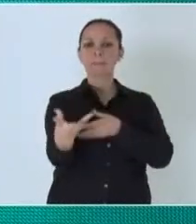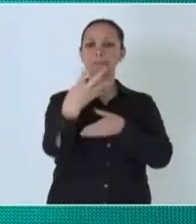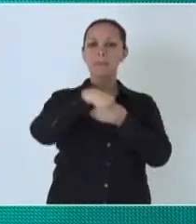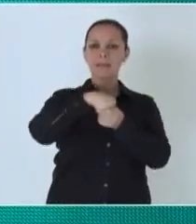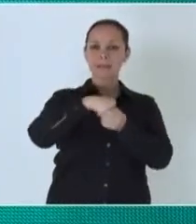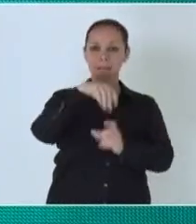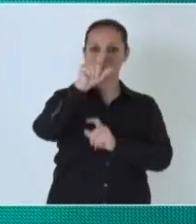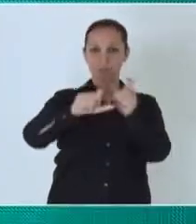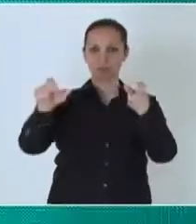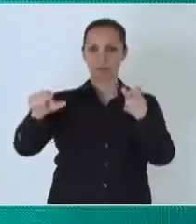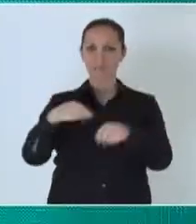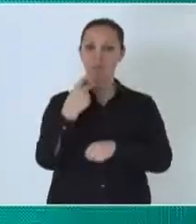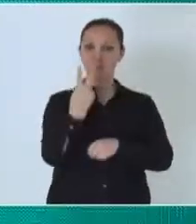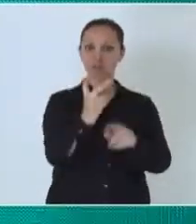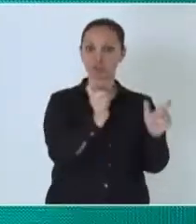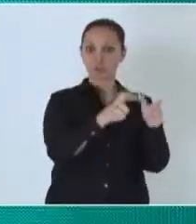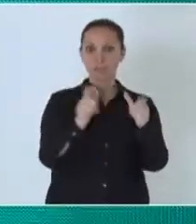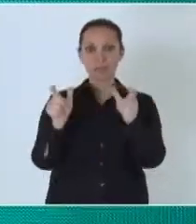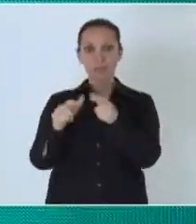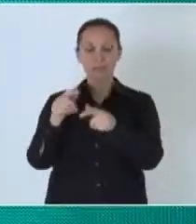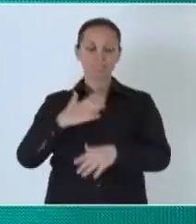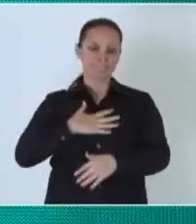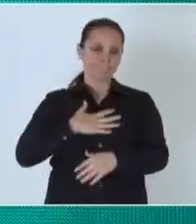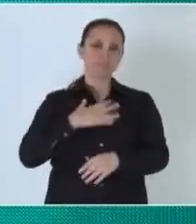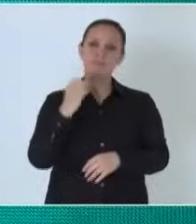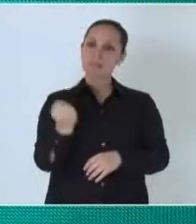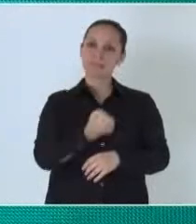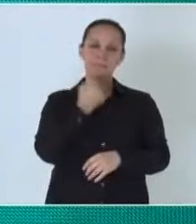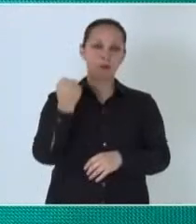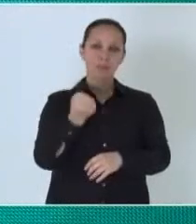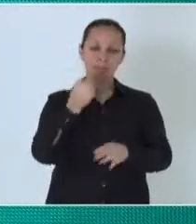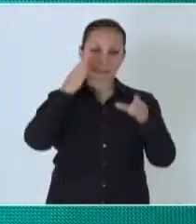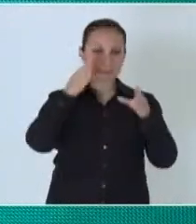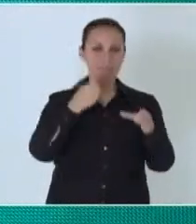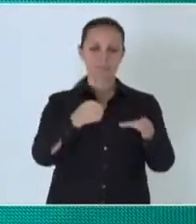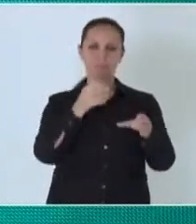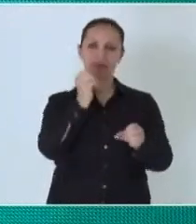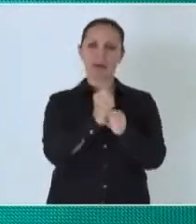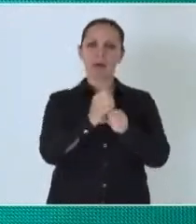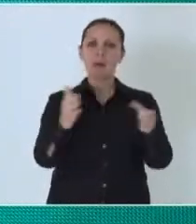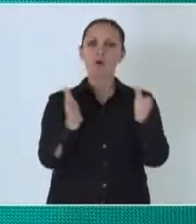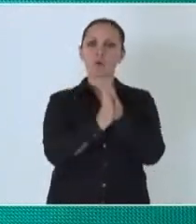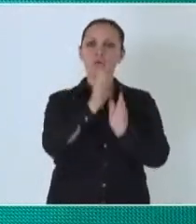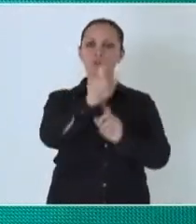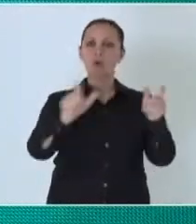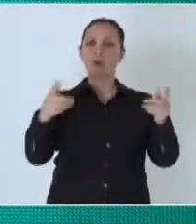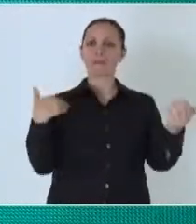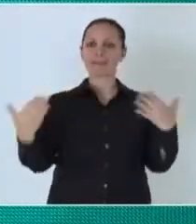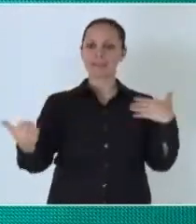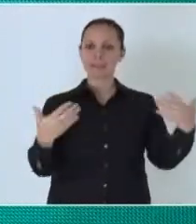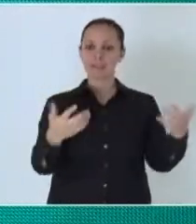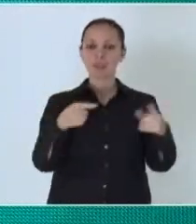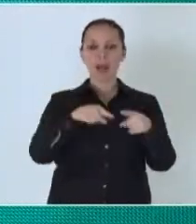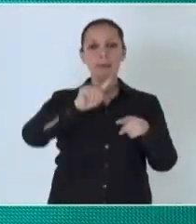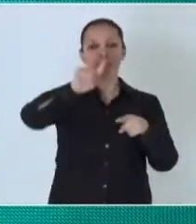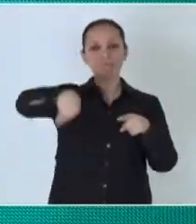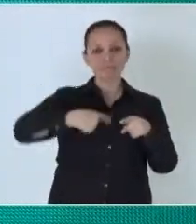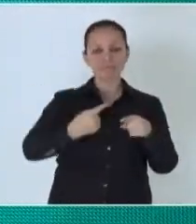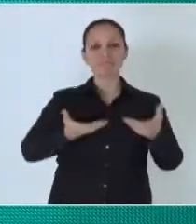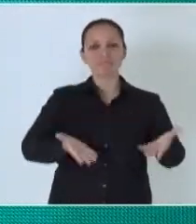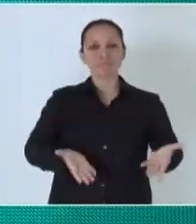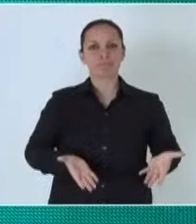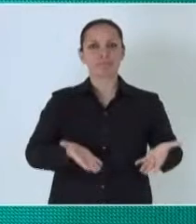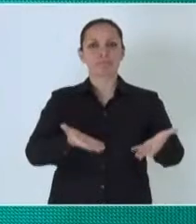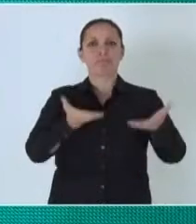dos comisiones que me parecen fundamentales para trabajar junto a las vecinas y los vecinos Y de esa manera fortalecer